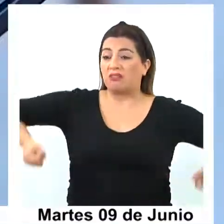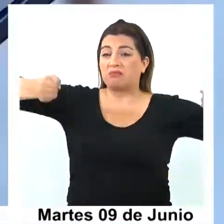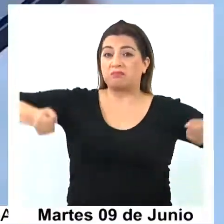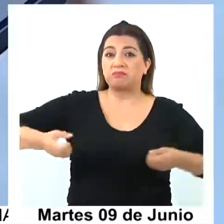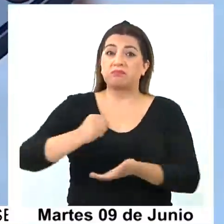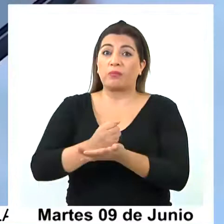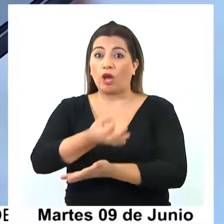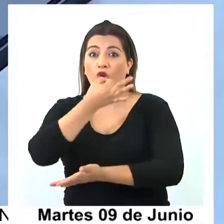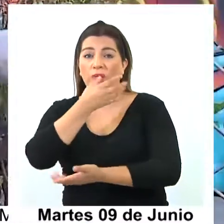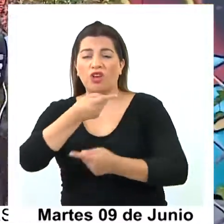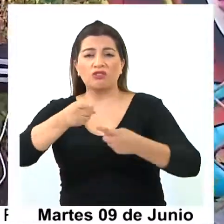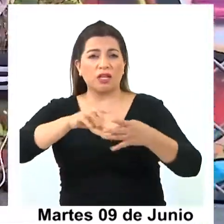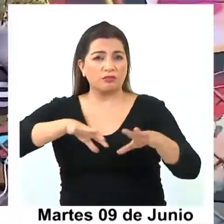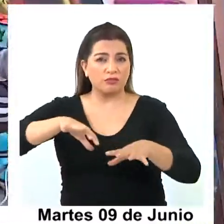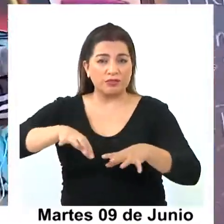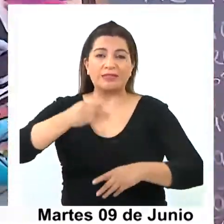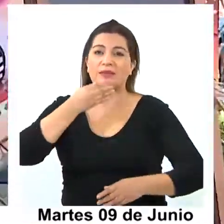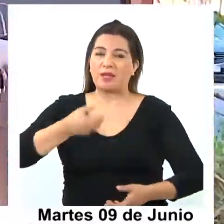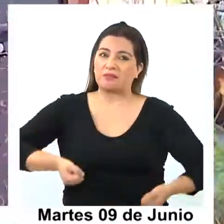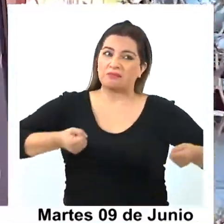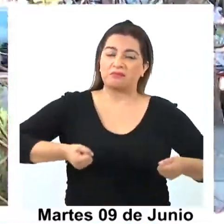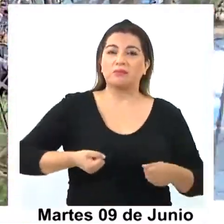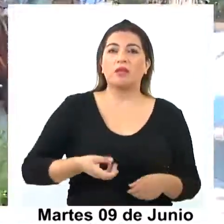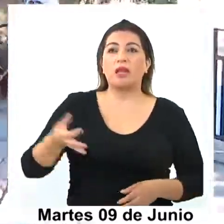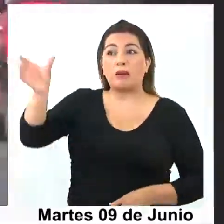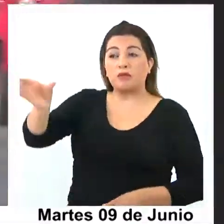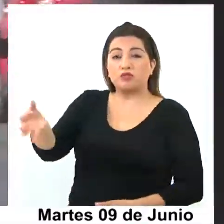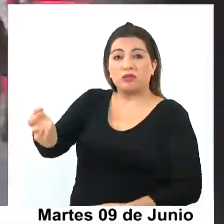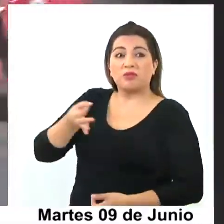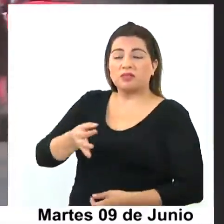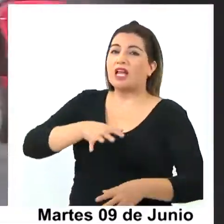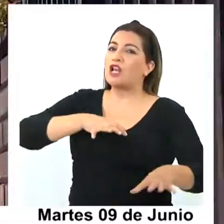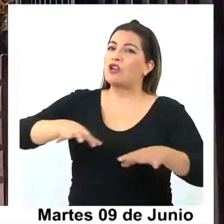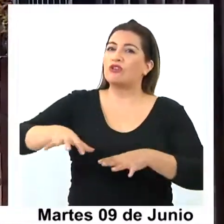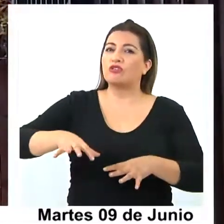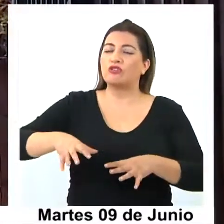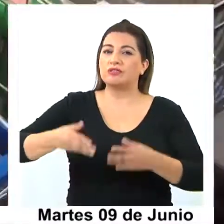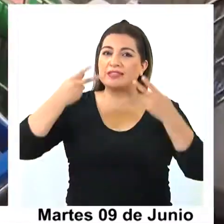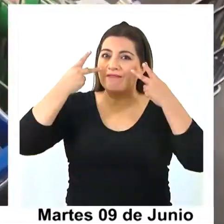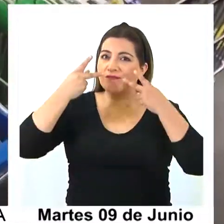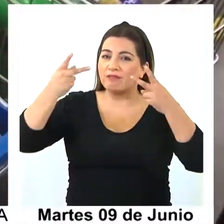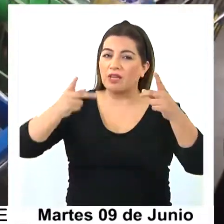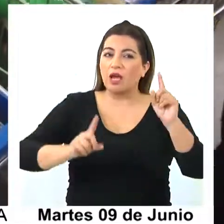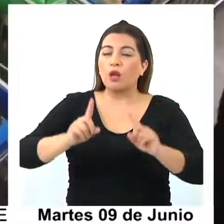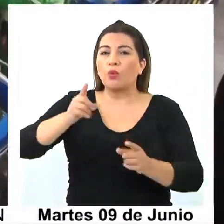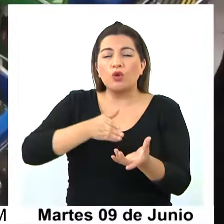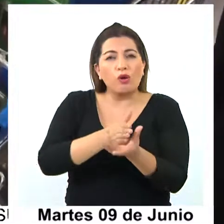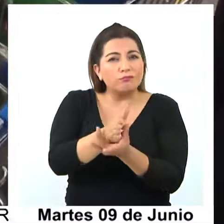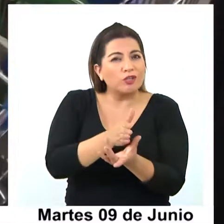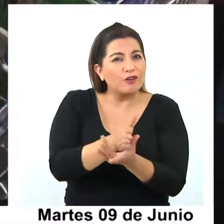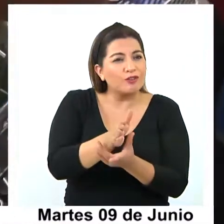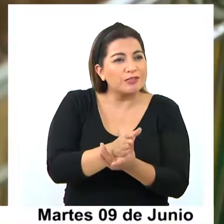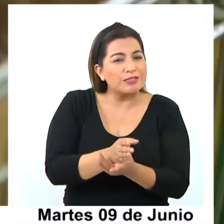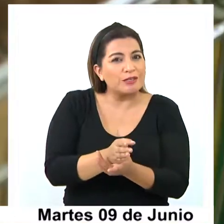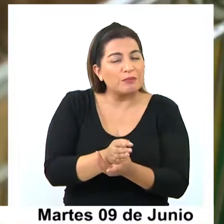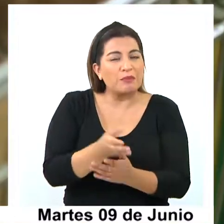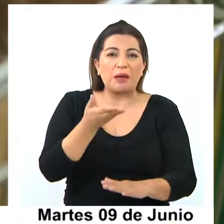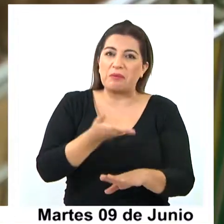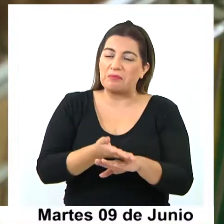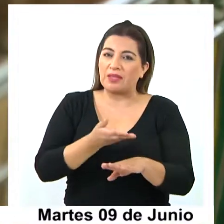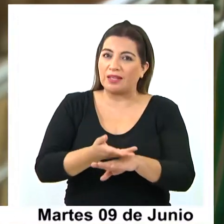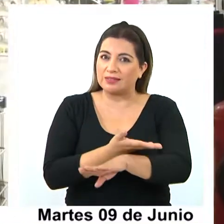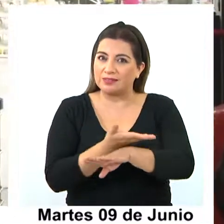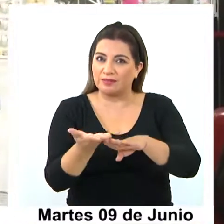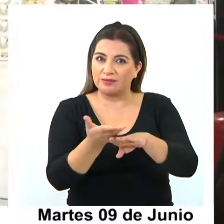medicamentos y otro tipo de productos. Ellos nos cuentan qué tipo de productos se trasladan y dan ciertas recomendaciones para utilizar este